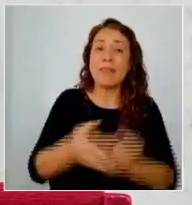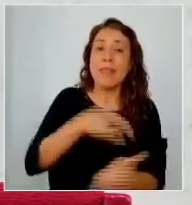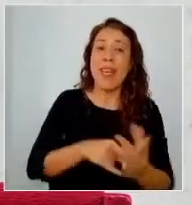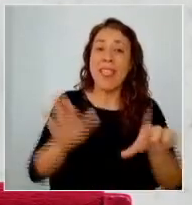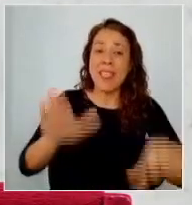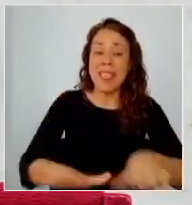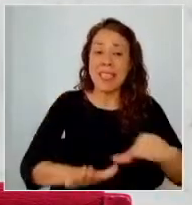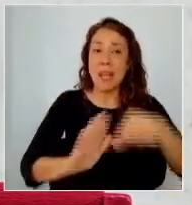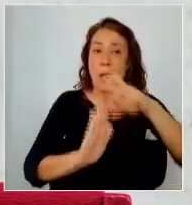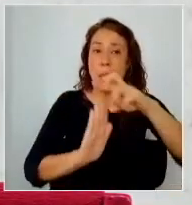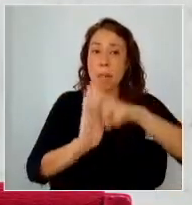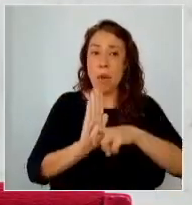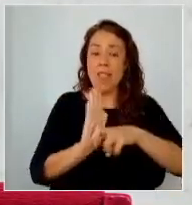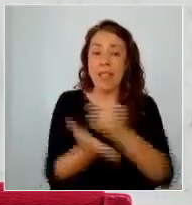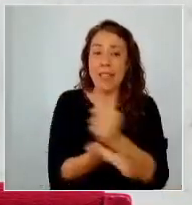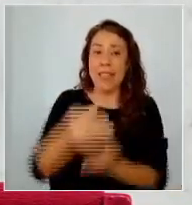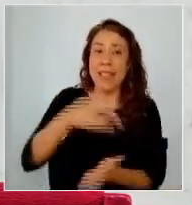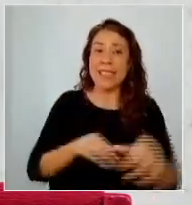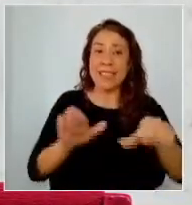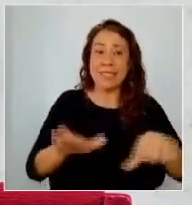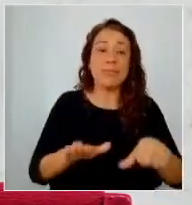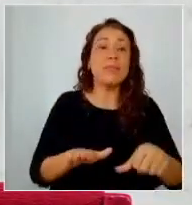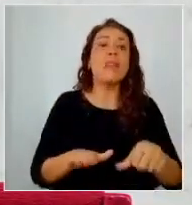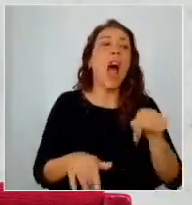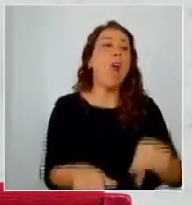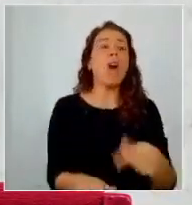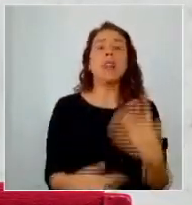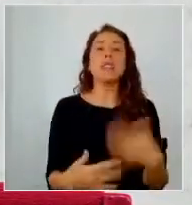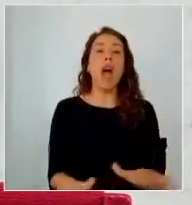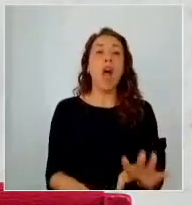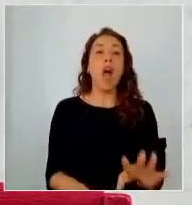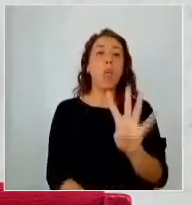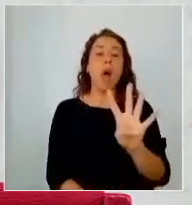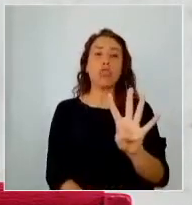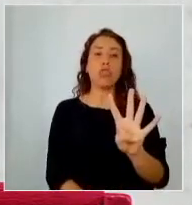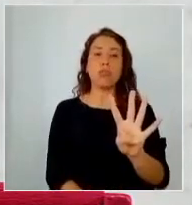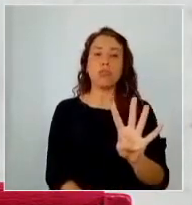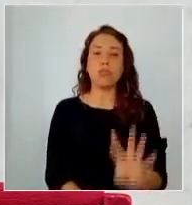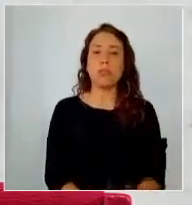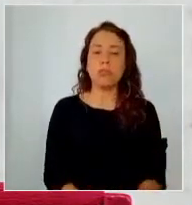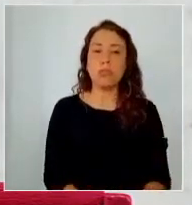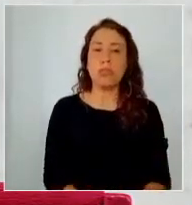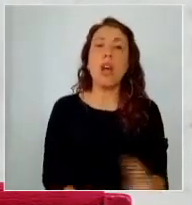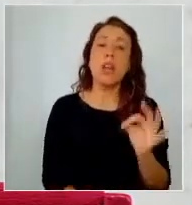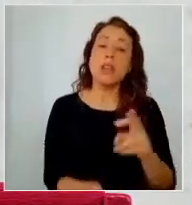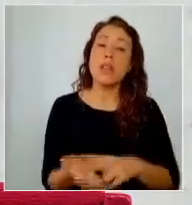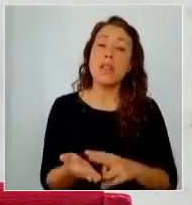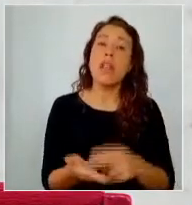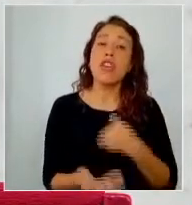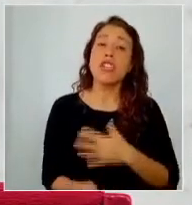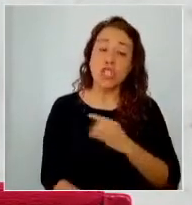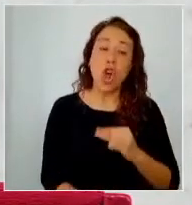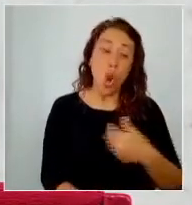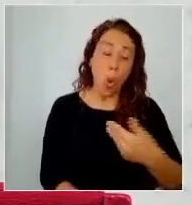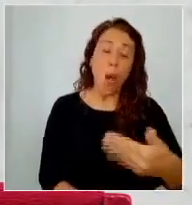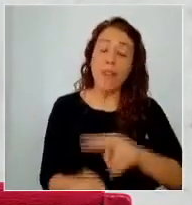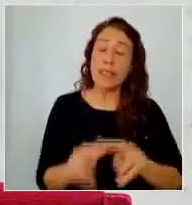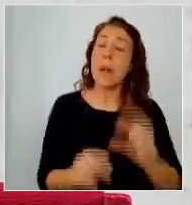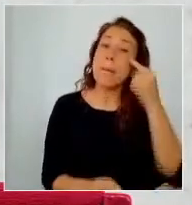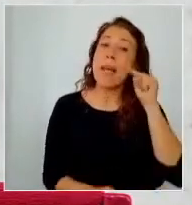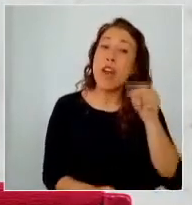despachado Hoy día hay cuatro y cierto que van a ser luego el resto pero eso es una cifra